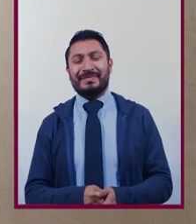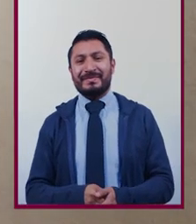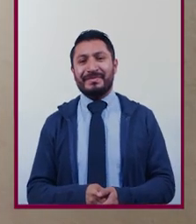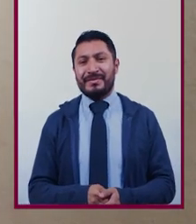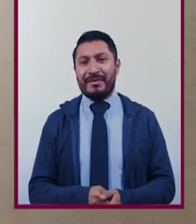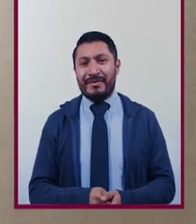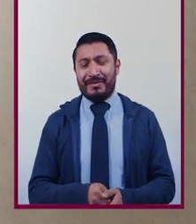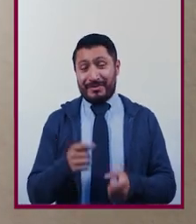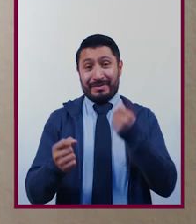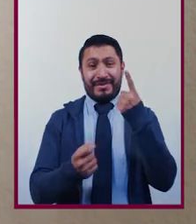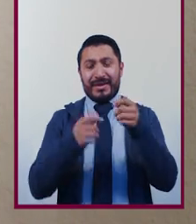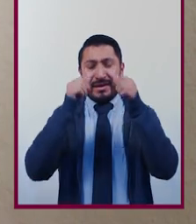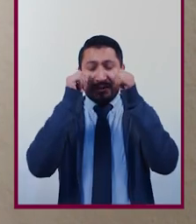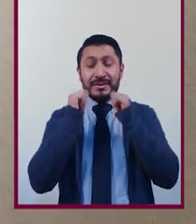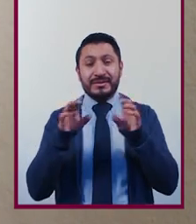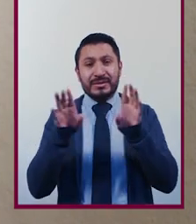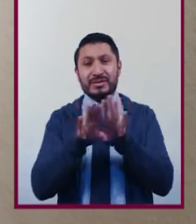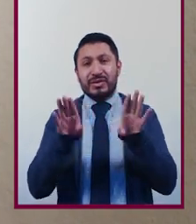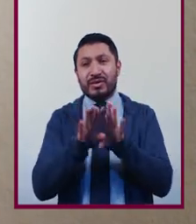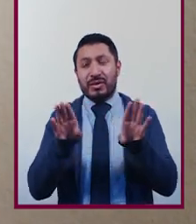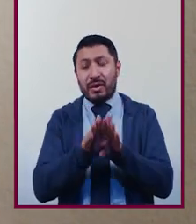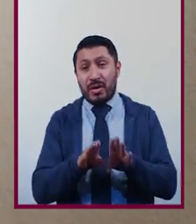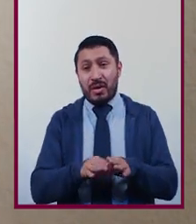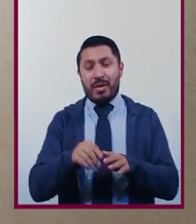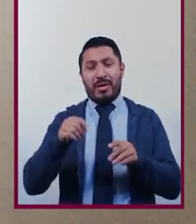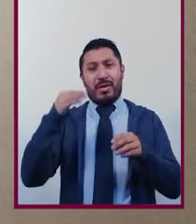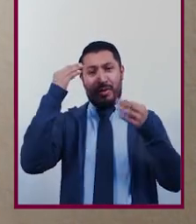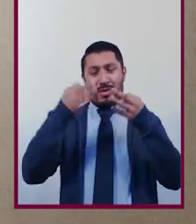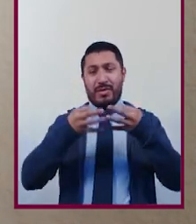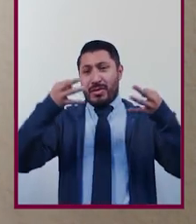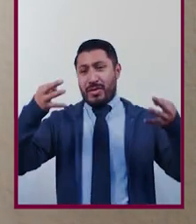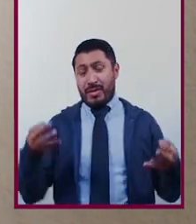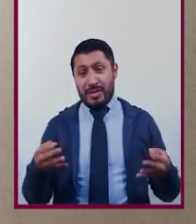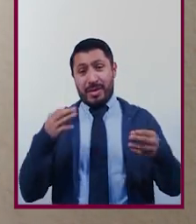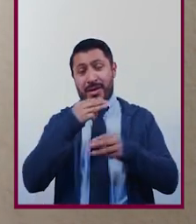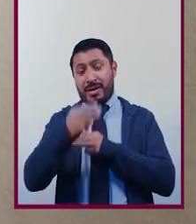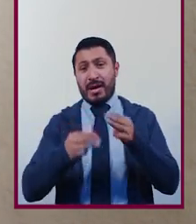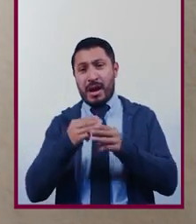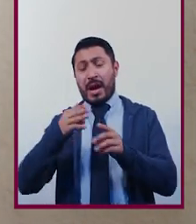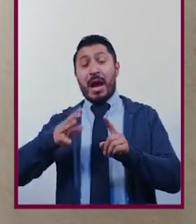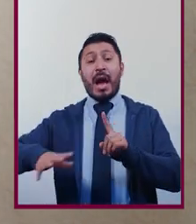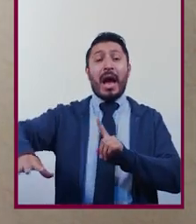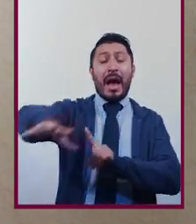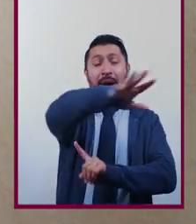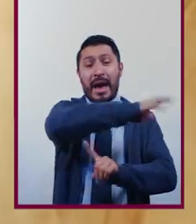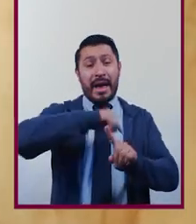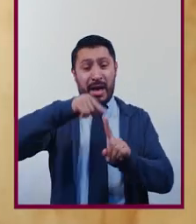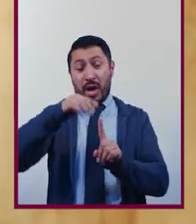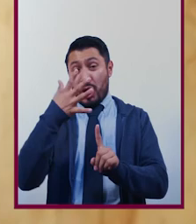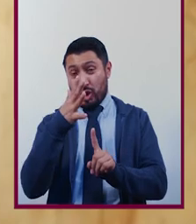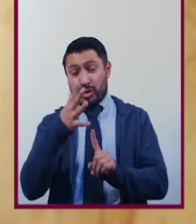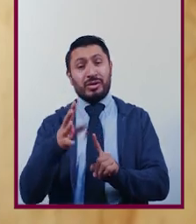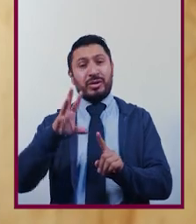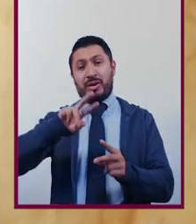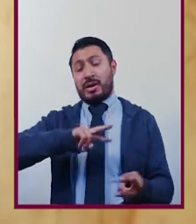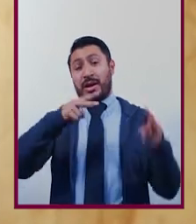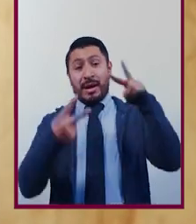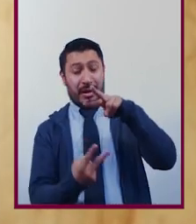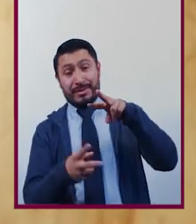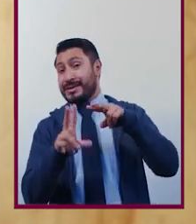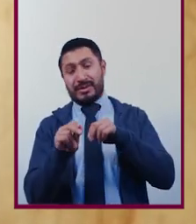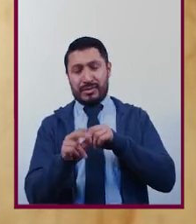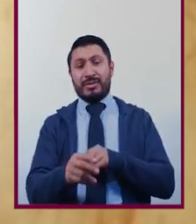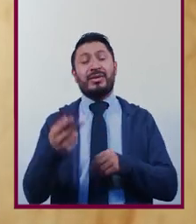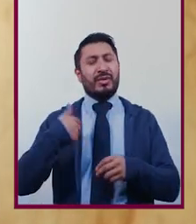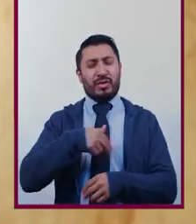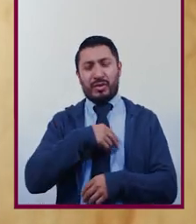Luego, algunos griegos comenzaron a descubrir que la Tierra gira alrededor del Sol y no el Sol alrededor de la Tierra. Resulta que a los seres humanos